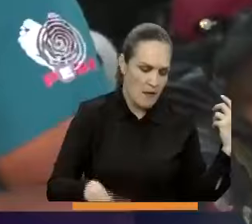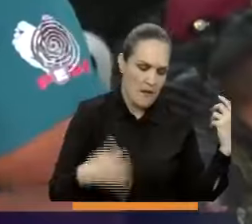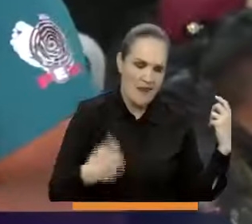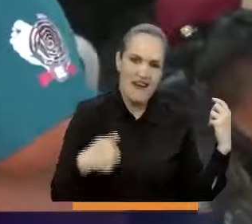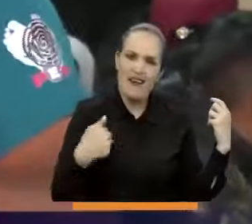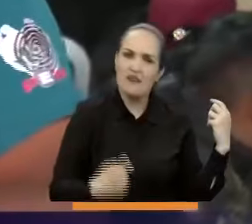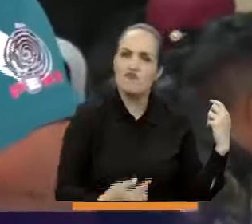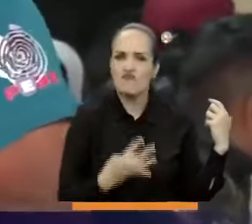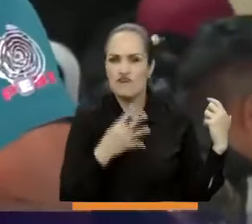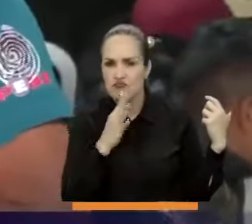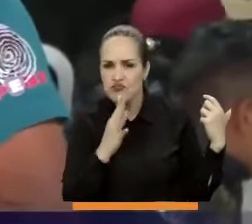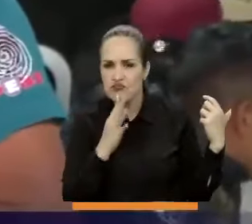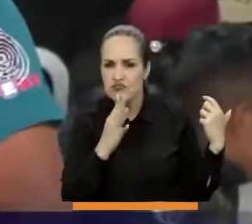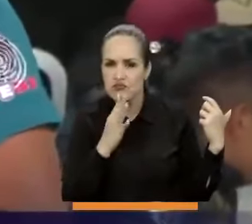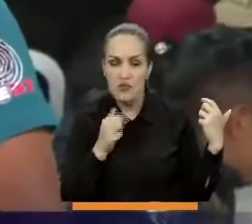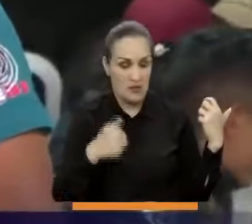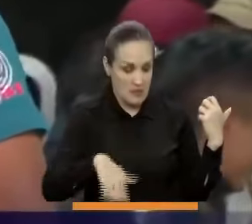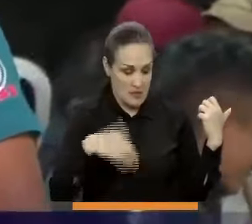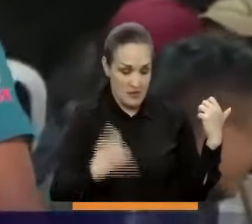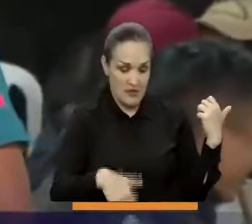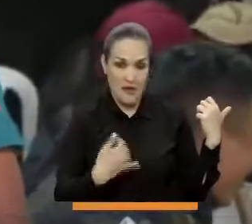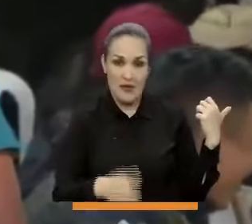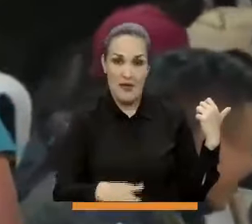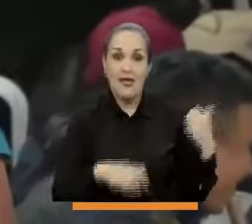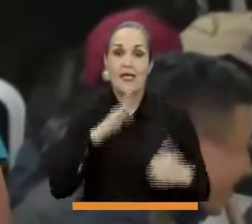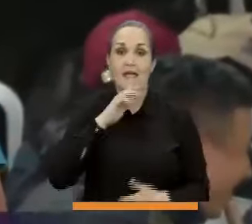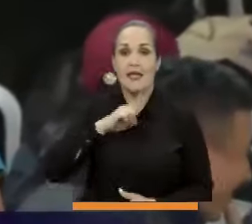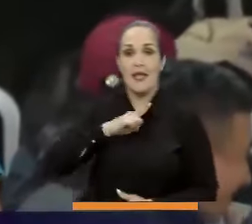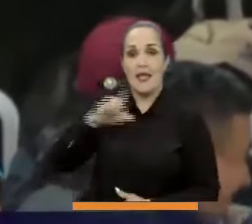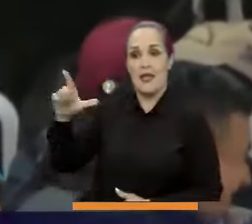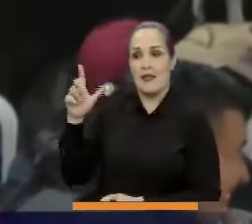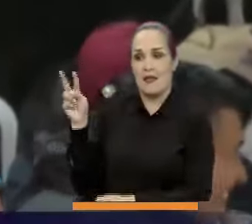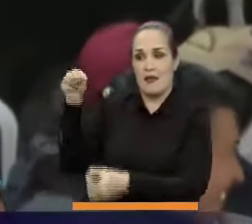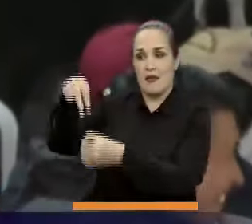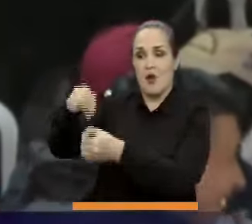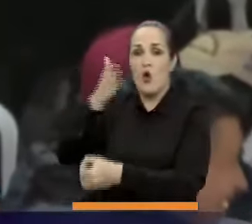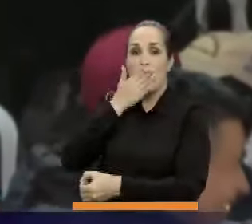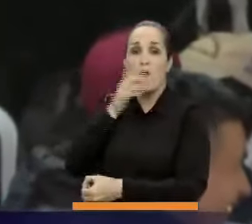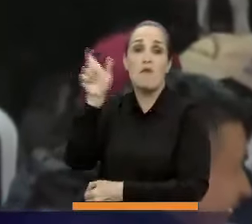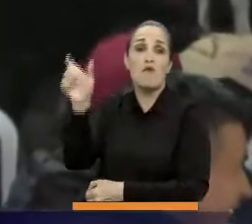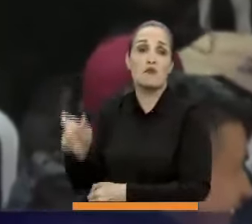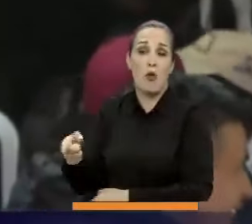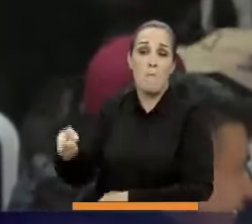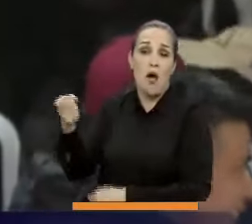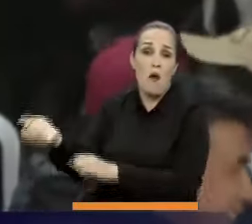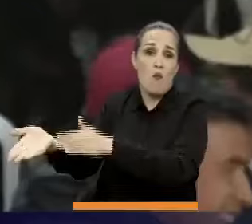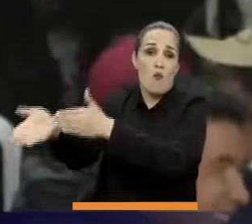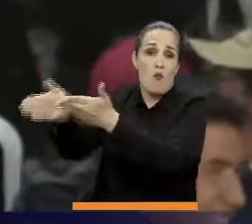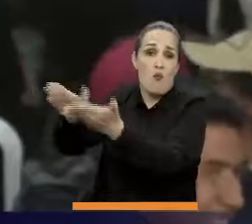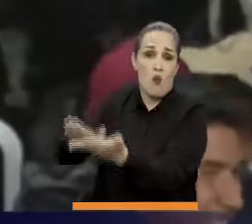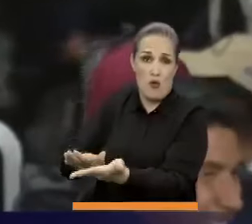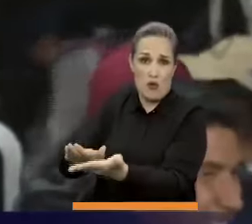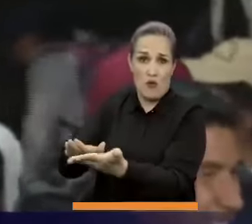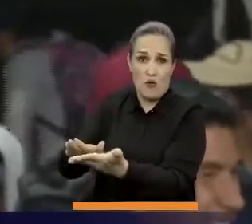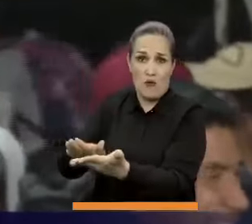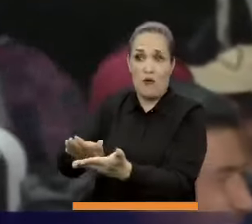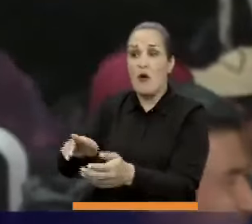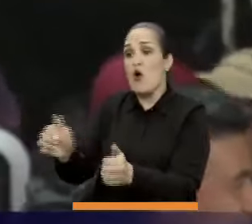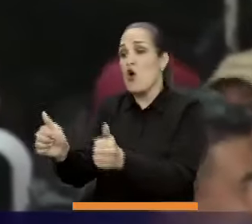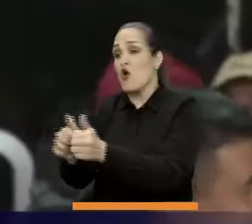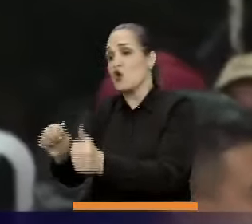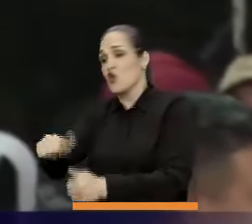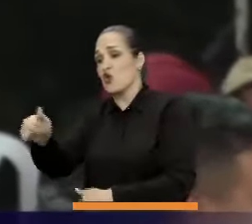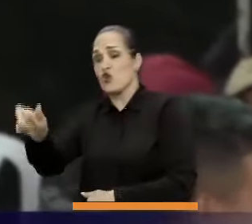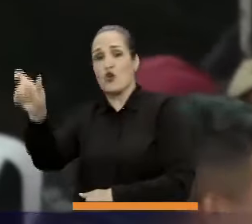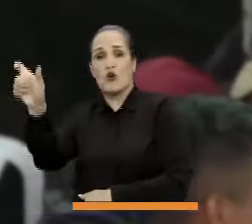que está compuesta por el líder indígena que lo asesinaron y el primer líder Benjamín Didicue, que habló